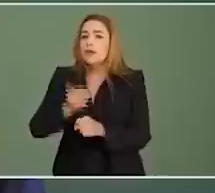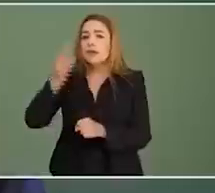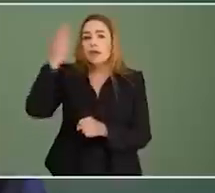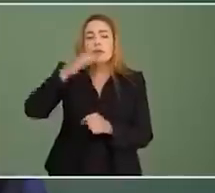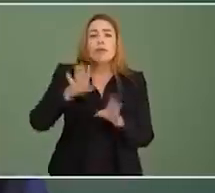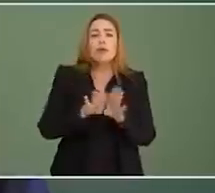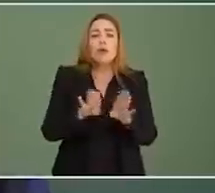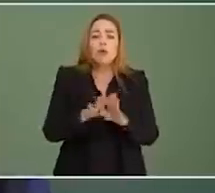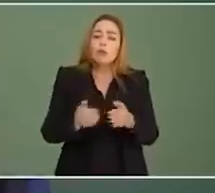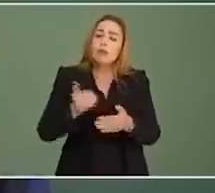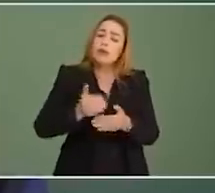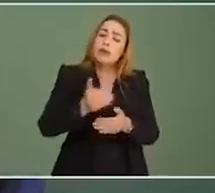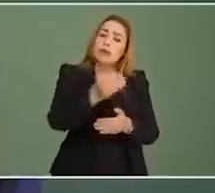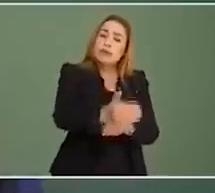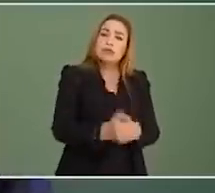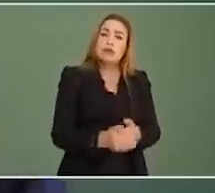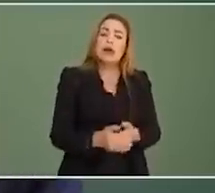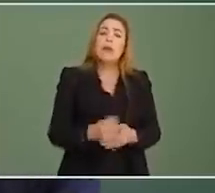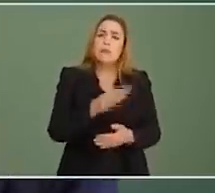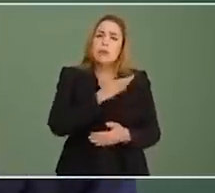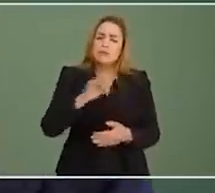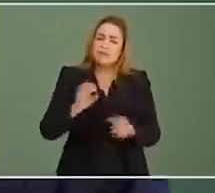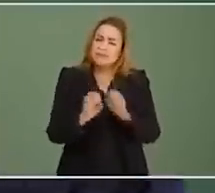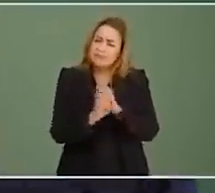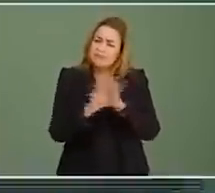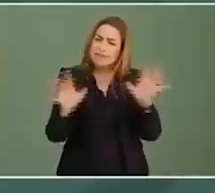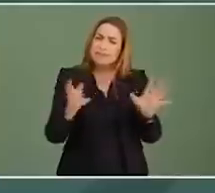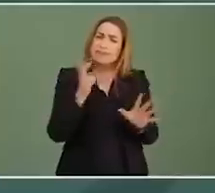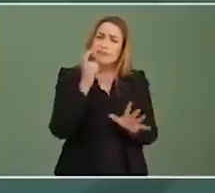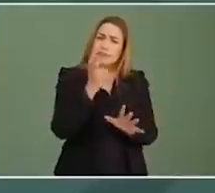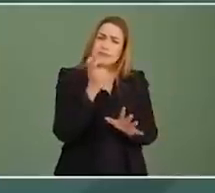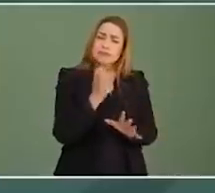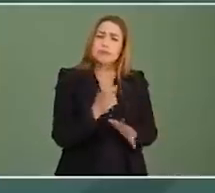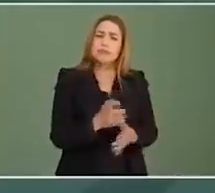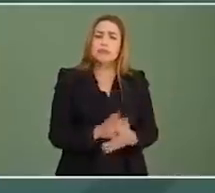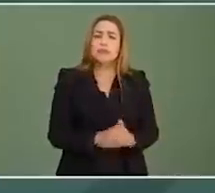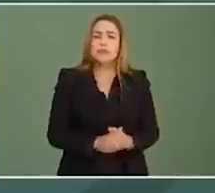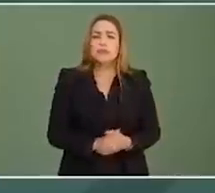para que se esclarezca este crimen